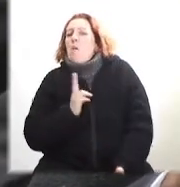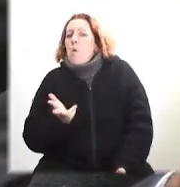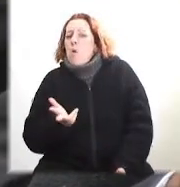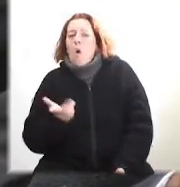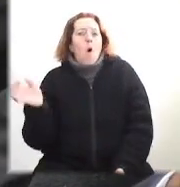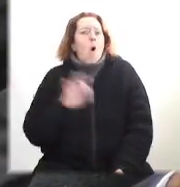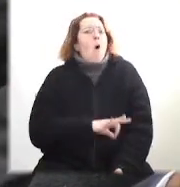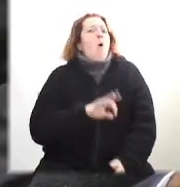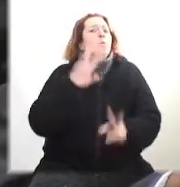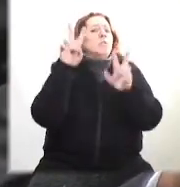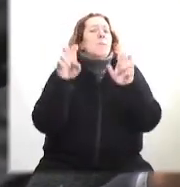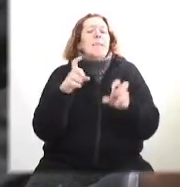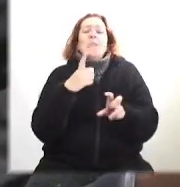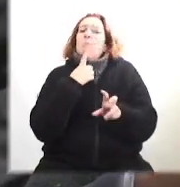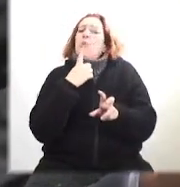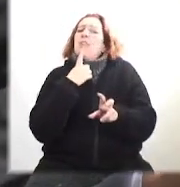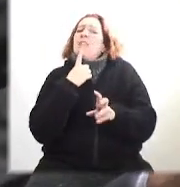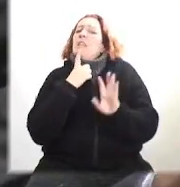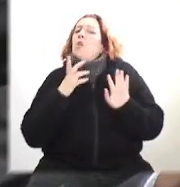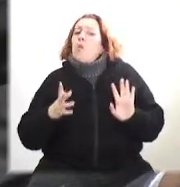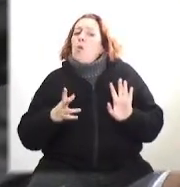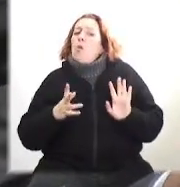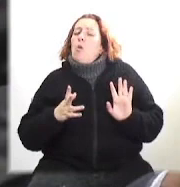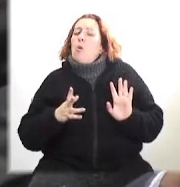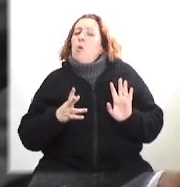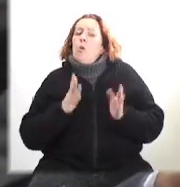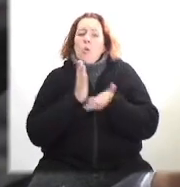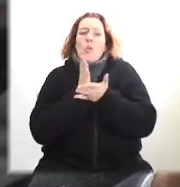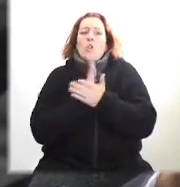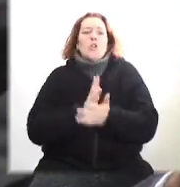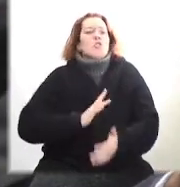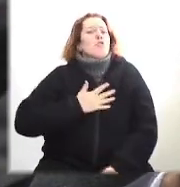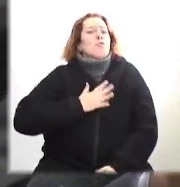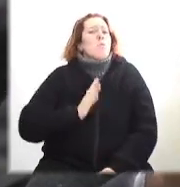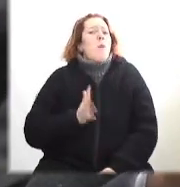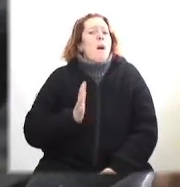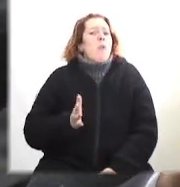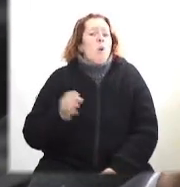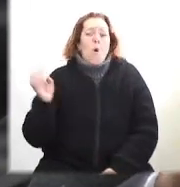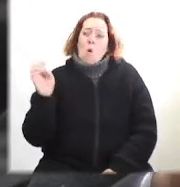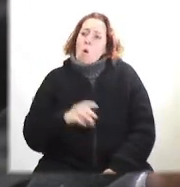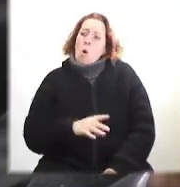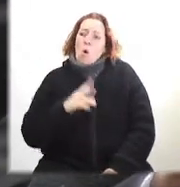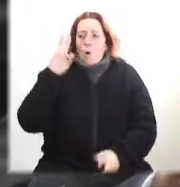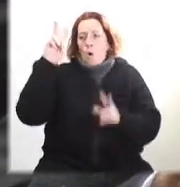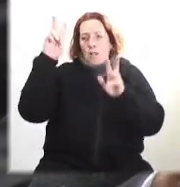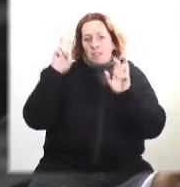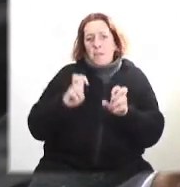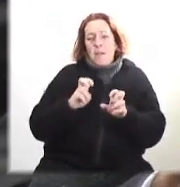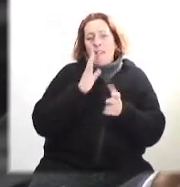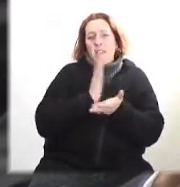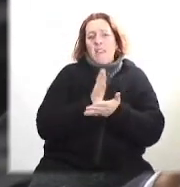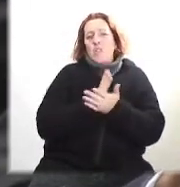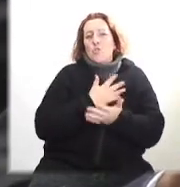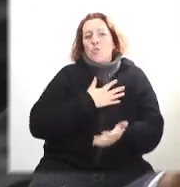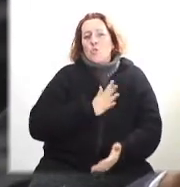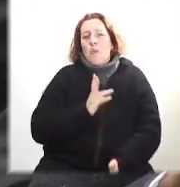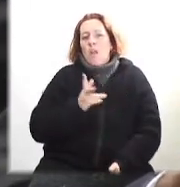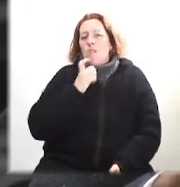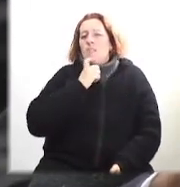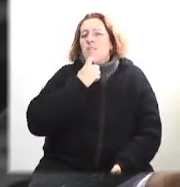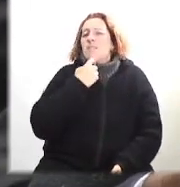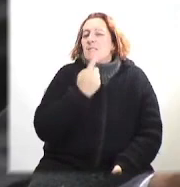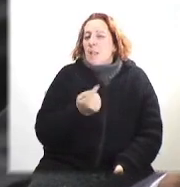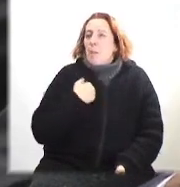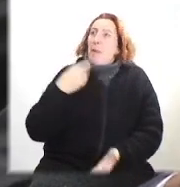haciendo un uso político de los derechos humanos? ¿O es que el uso de los derechos humanos nos permite recibir subvenciones que se pagan desde el